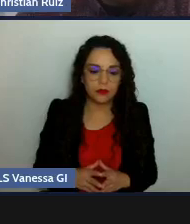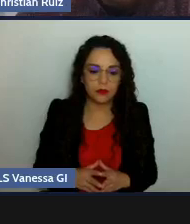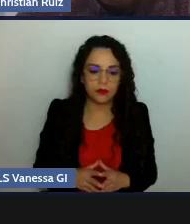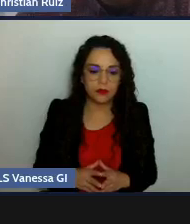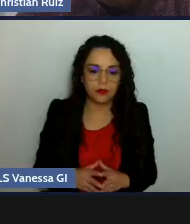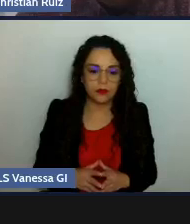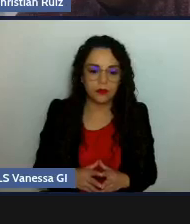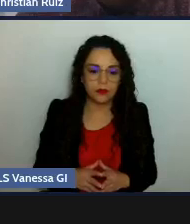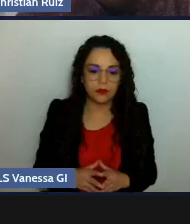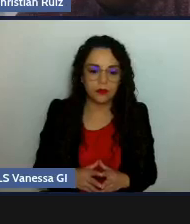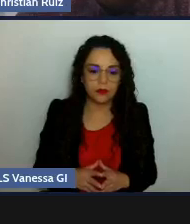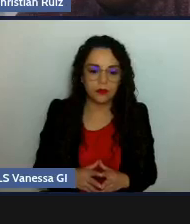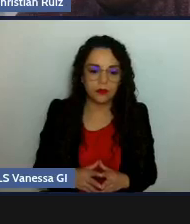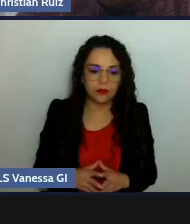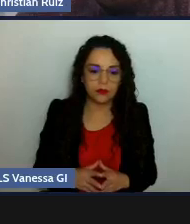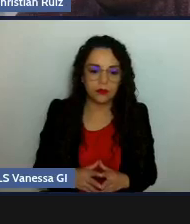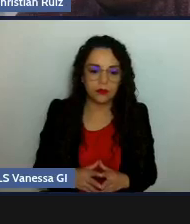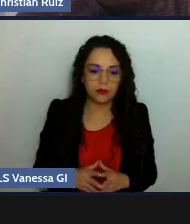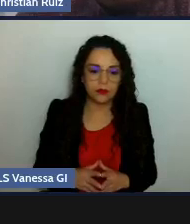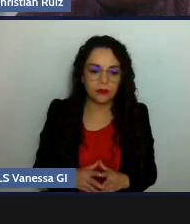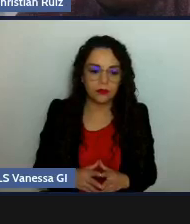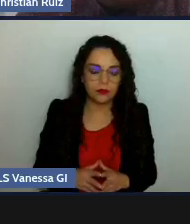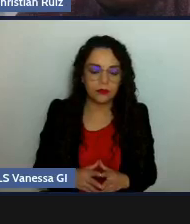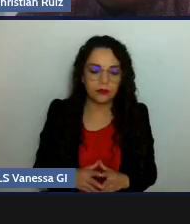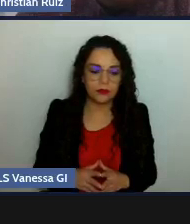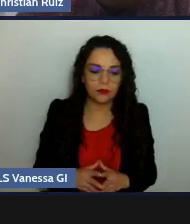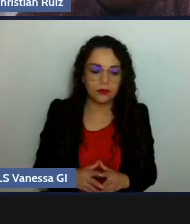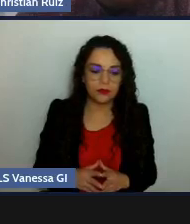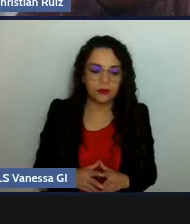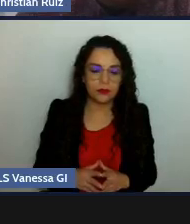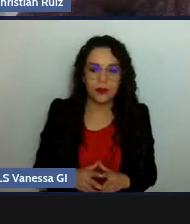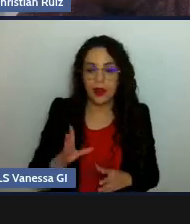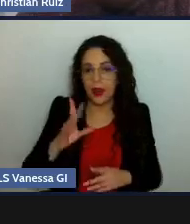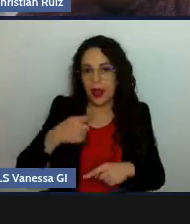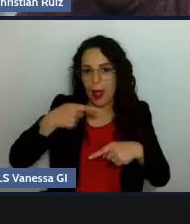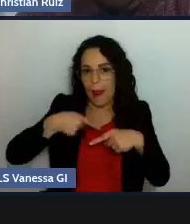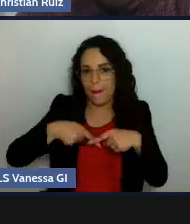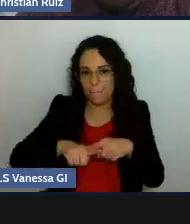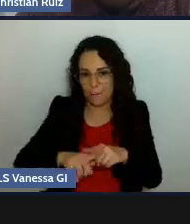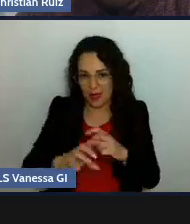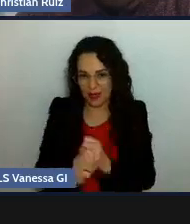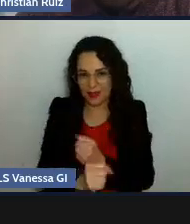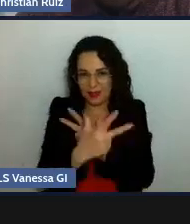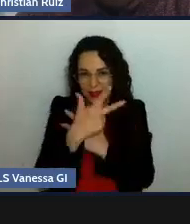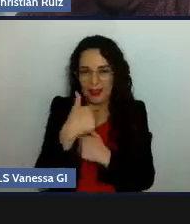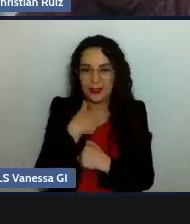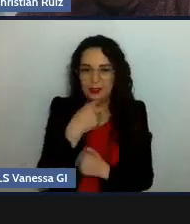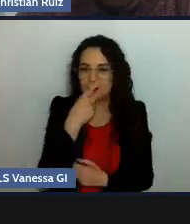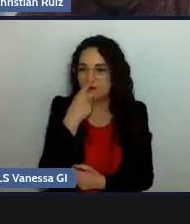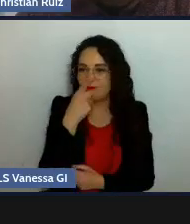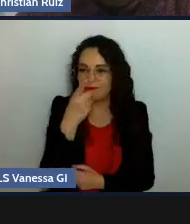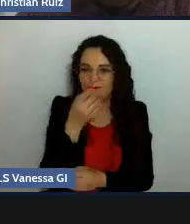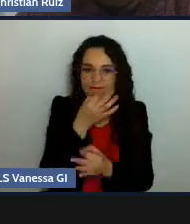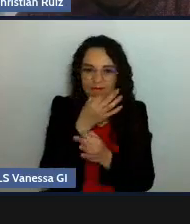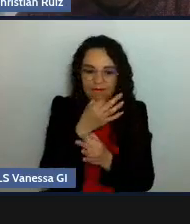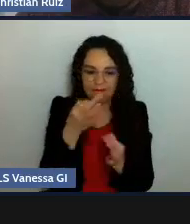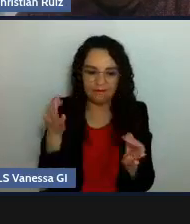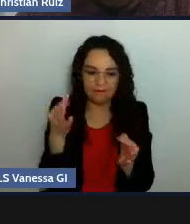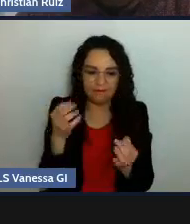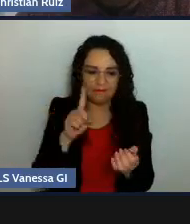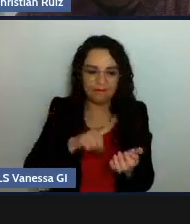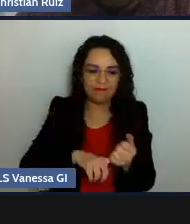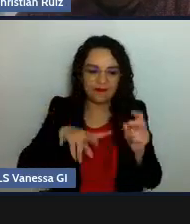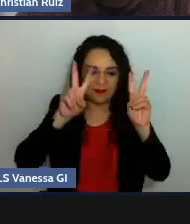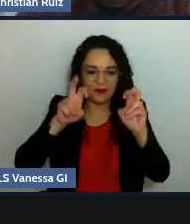Disculpe, maestra, ahorita, como bien lo mencionábamos ahorita al inicio de la transmisión, esto del área tecnológica,